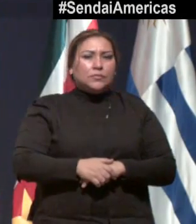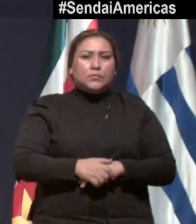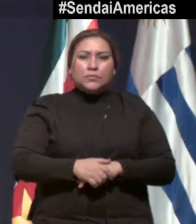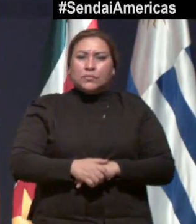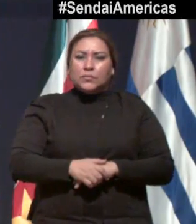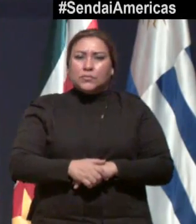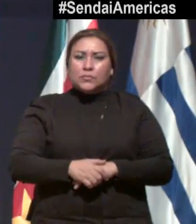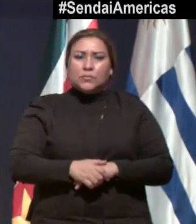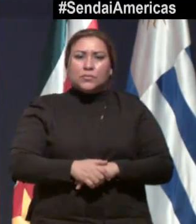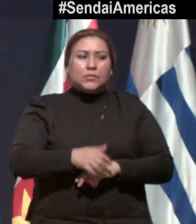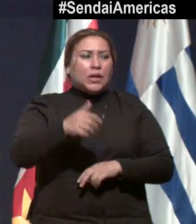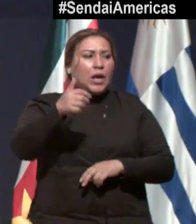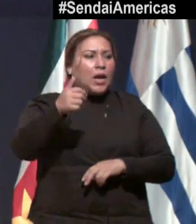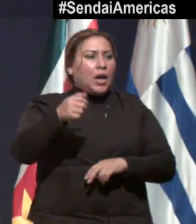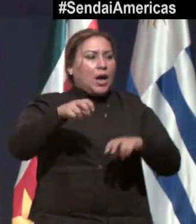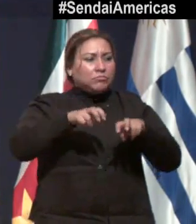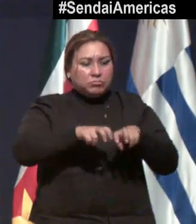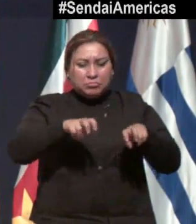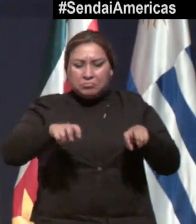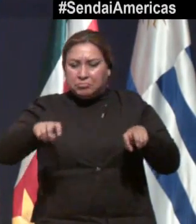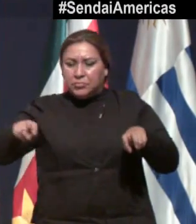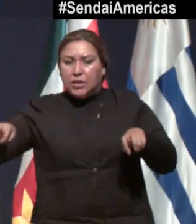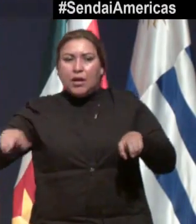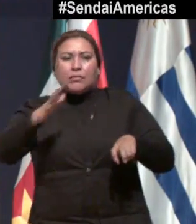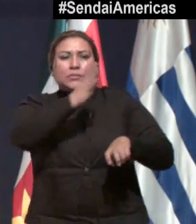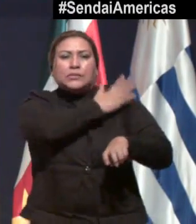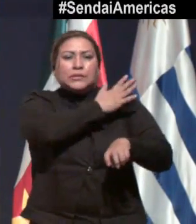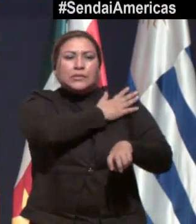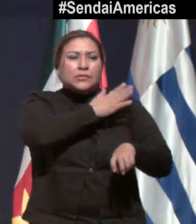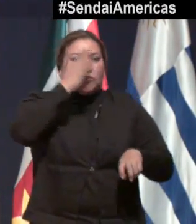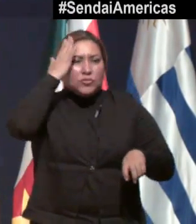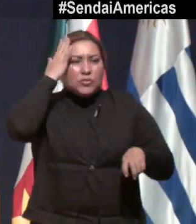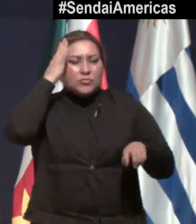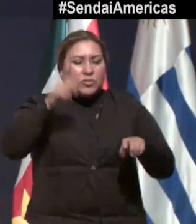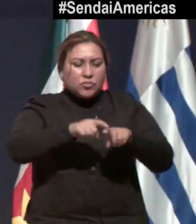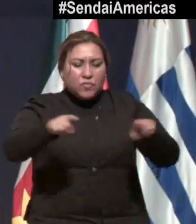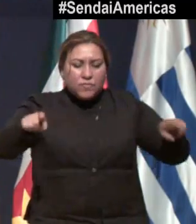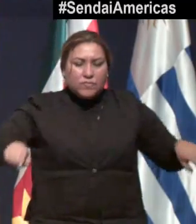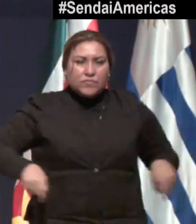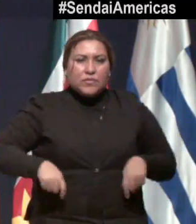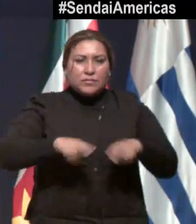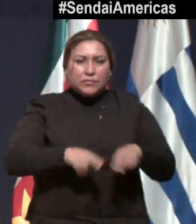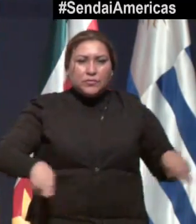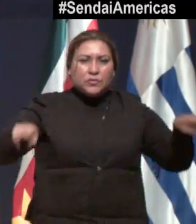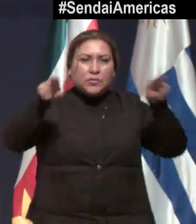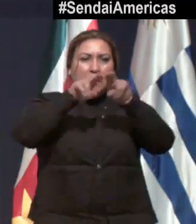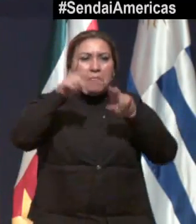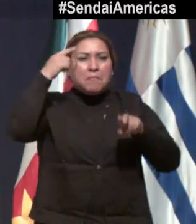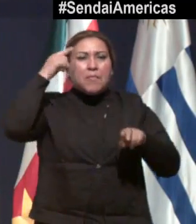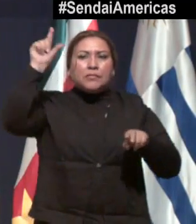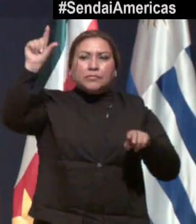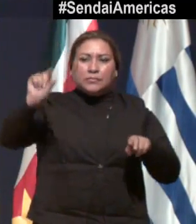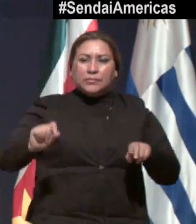Andrew Musgrave, jefe de la sección de conocimiento del riesgo de la Oficina de las Naciones Unidas para la Reducción del Riesgo